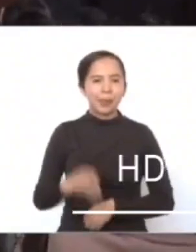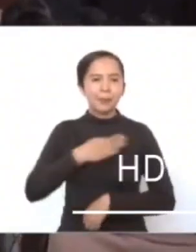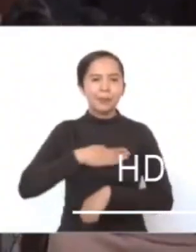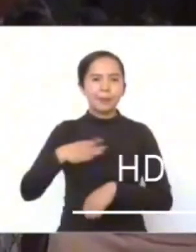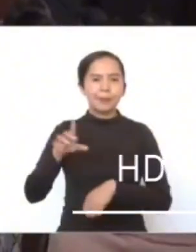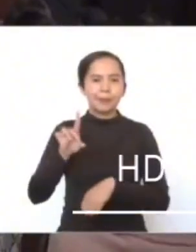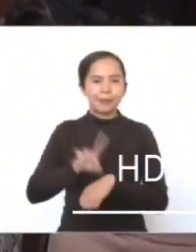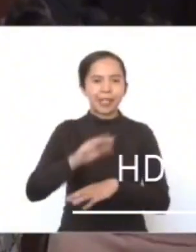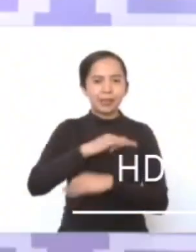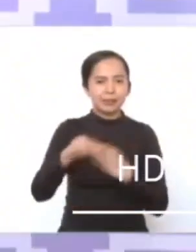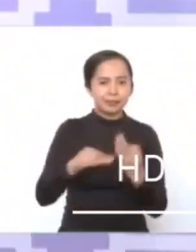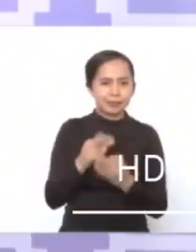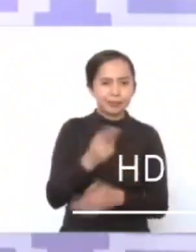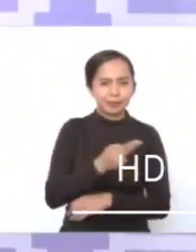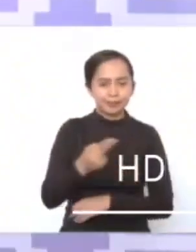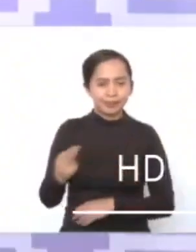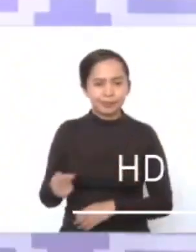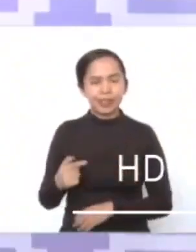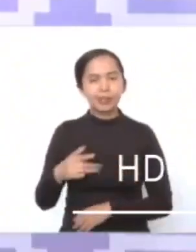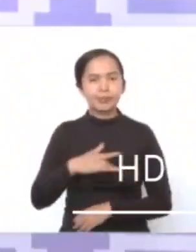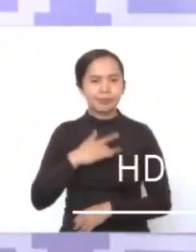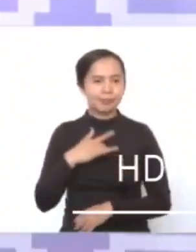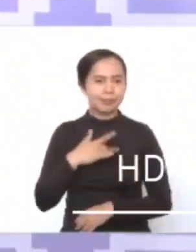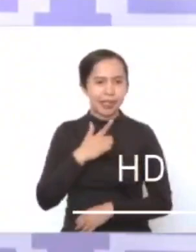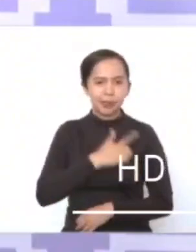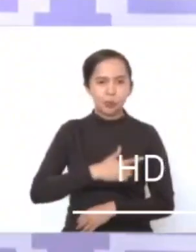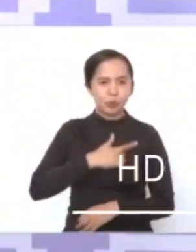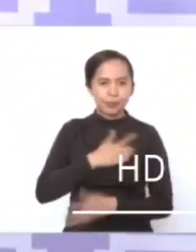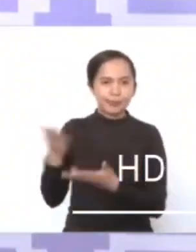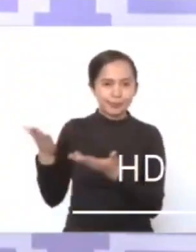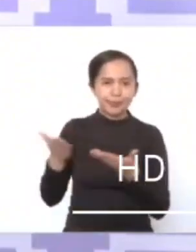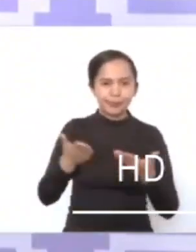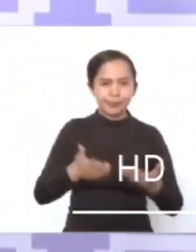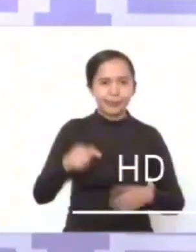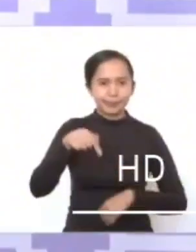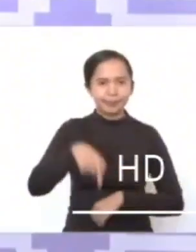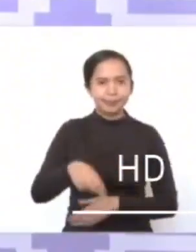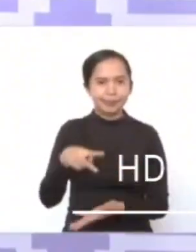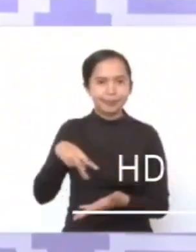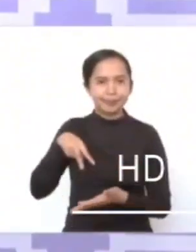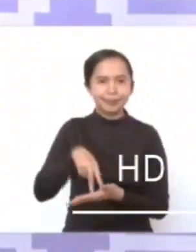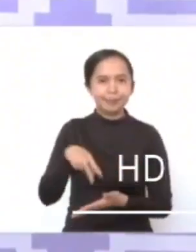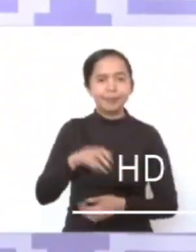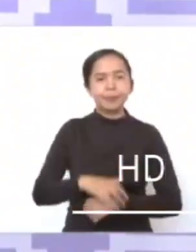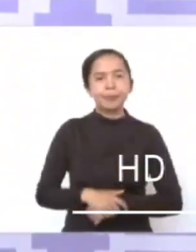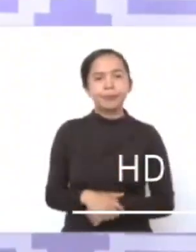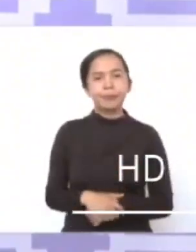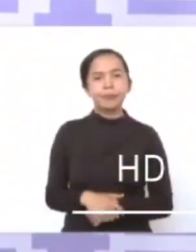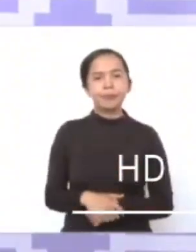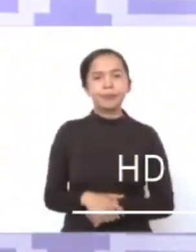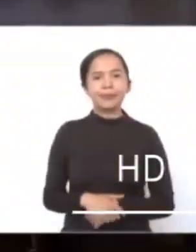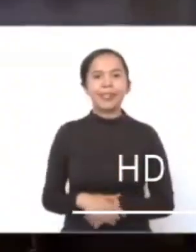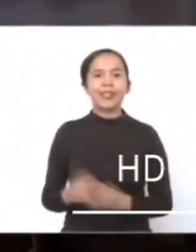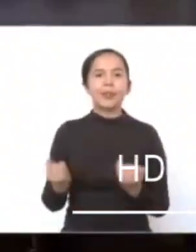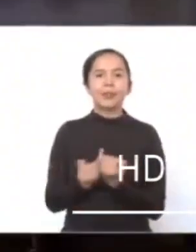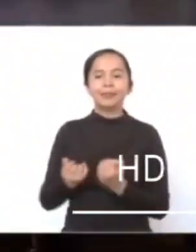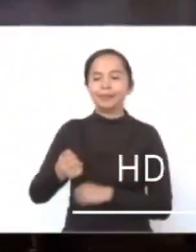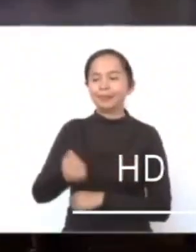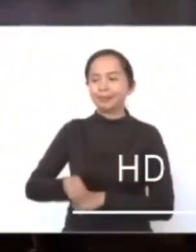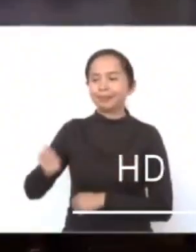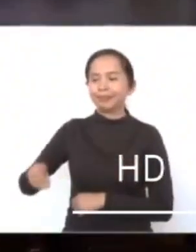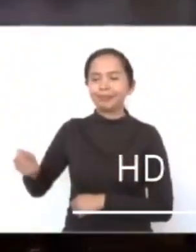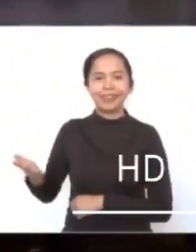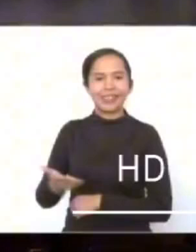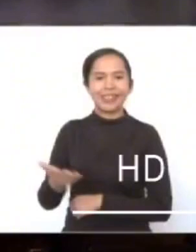Buenos días a todas y todos. Es un gusto para mí estar el día de hoy con ustedes. Y saludo con afecto